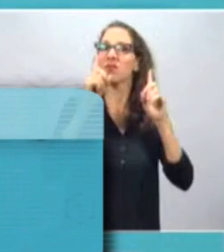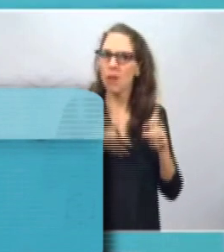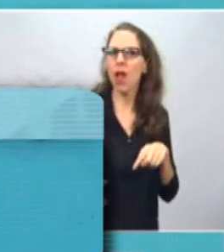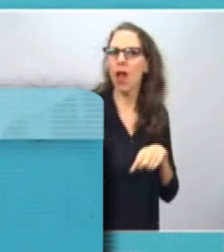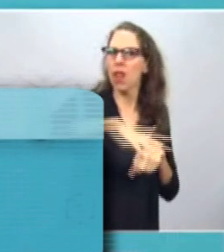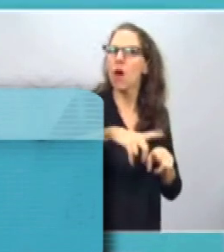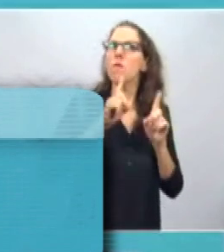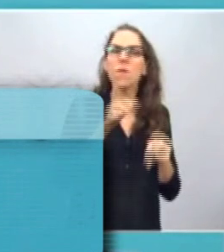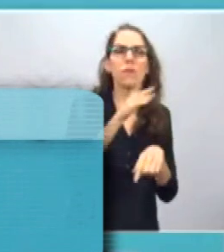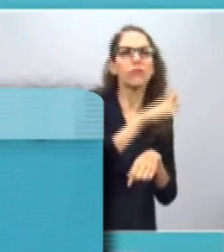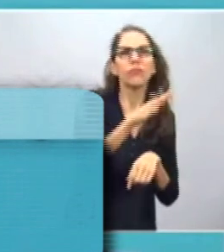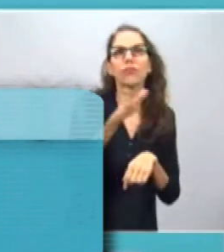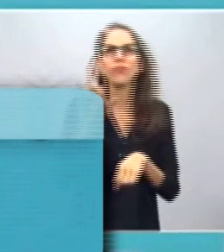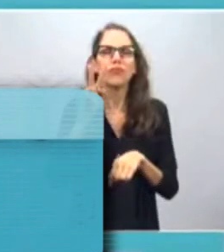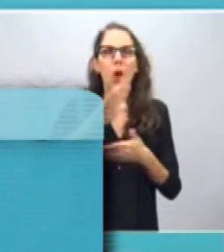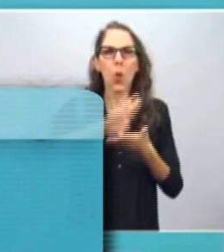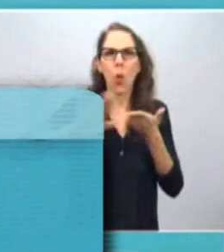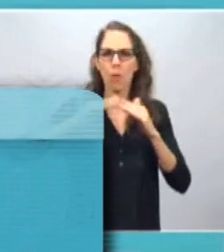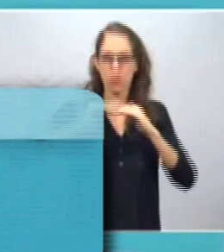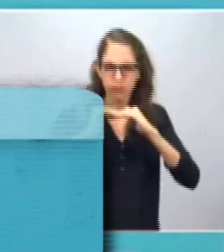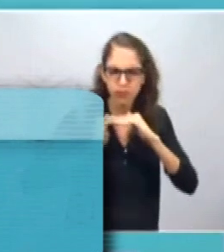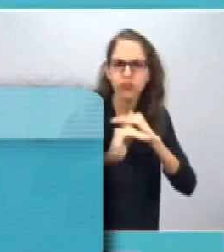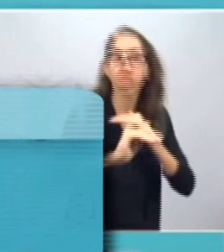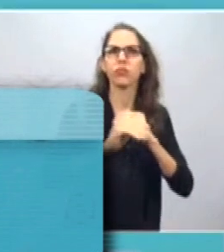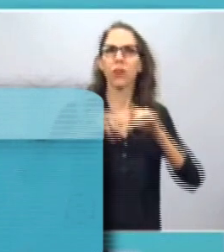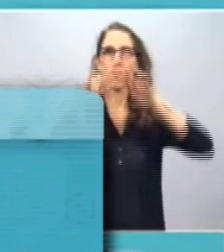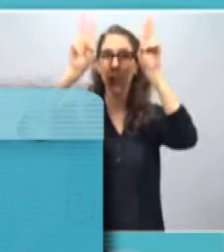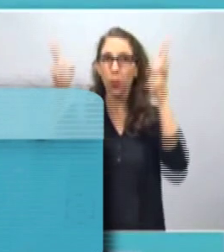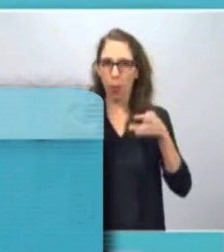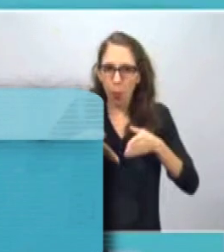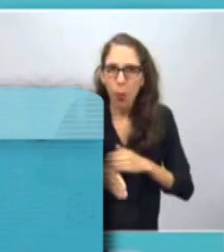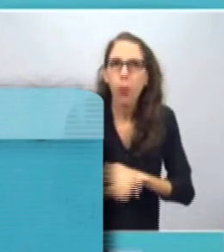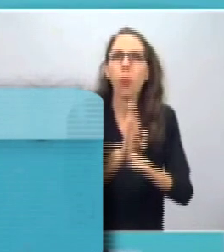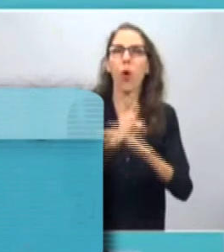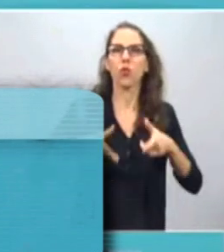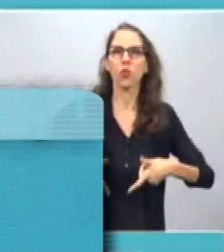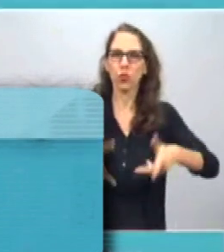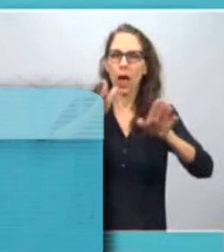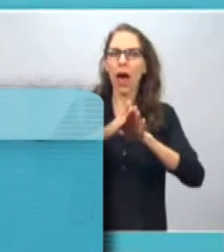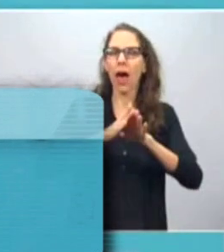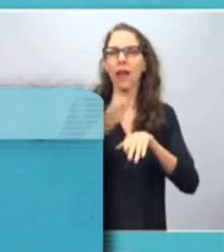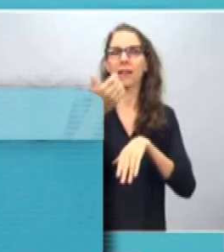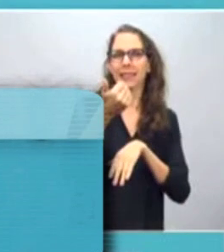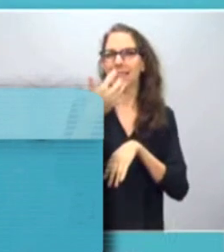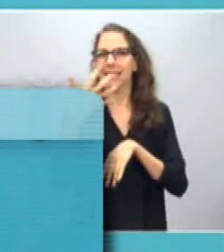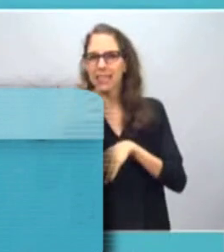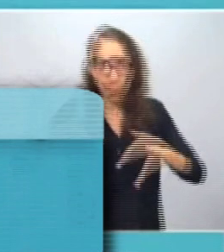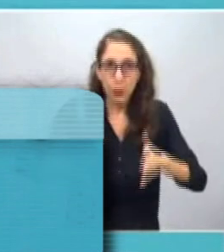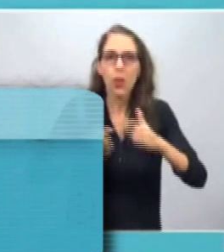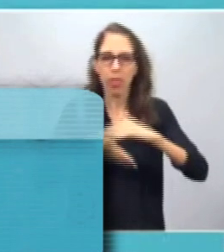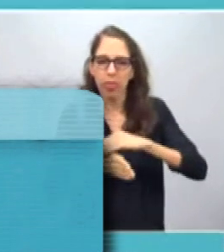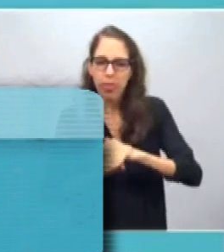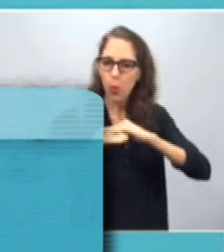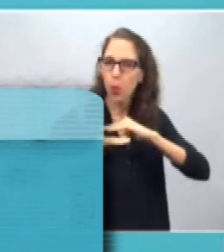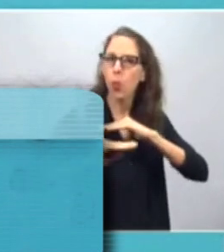visitando las obras de repavimentación de la entrada que tiene por la ruta 65. También se inauguraron